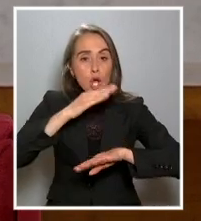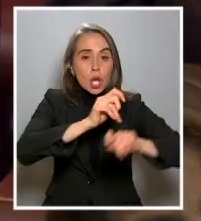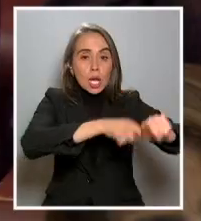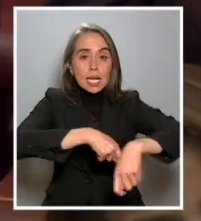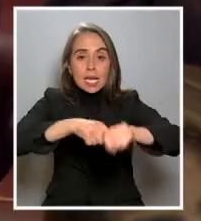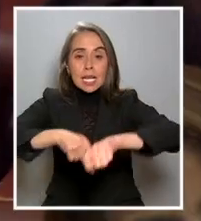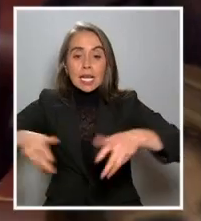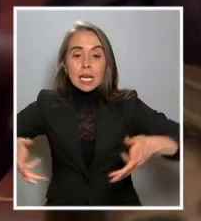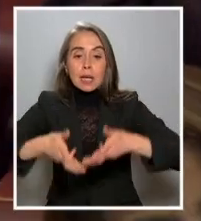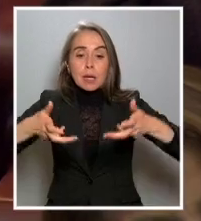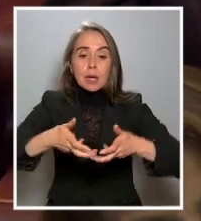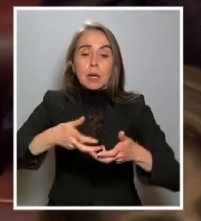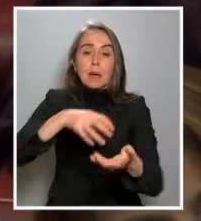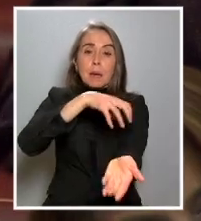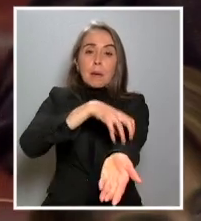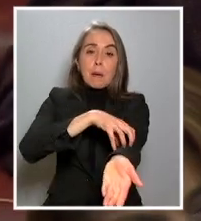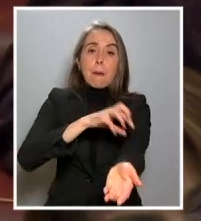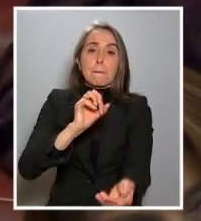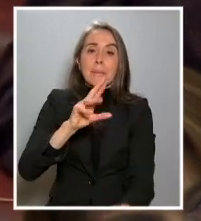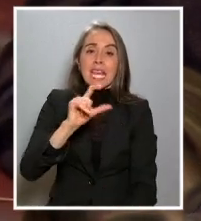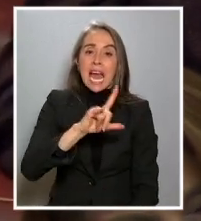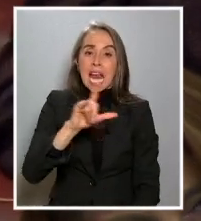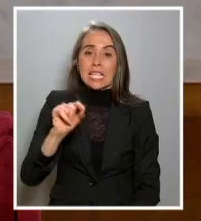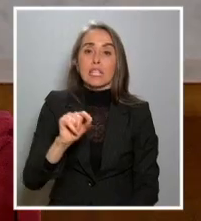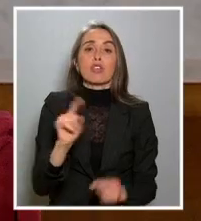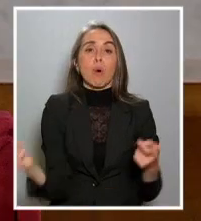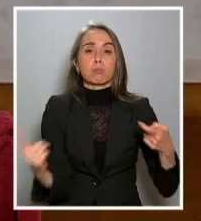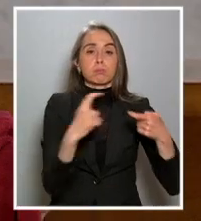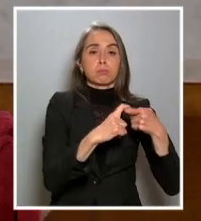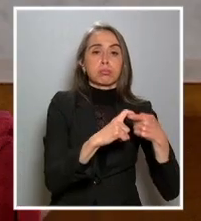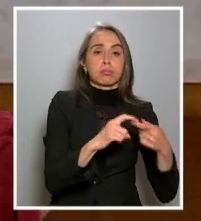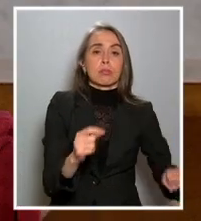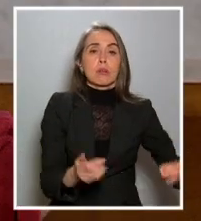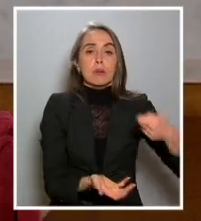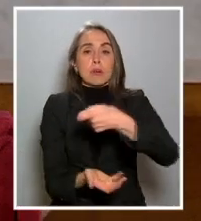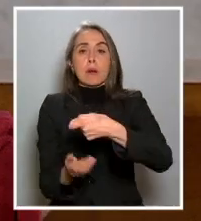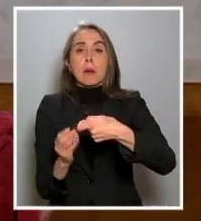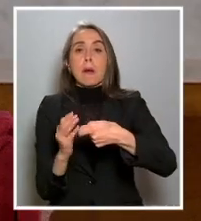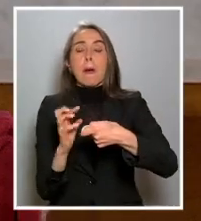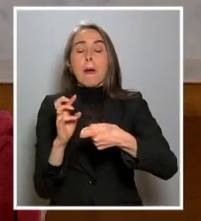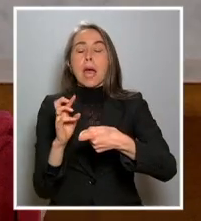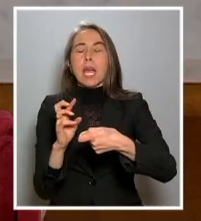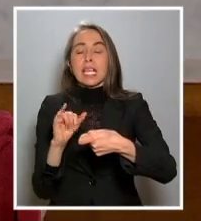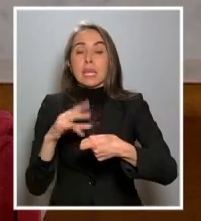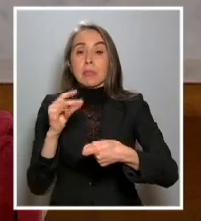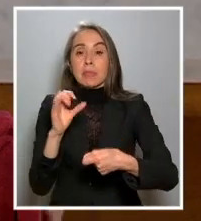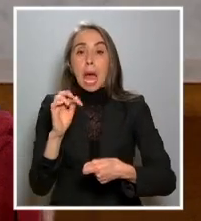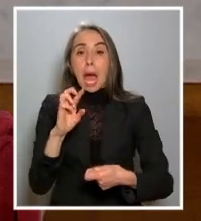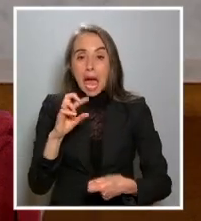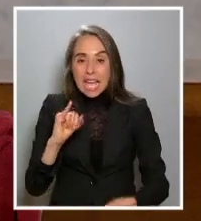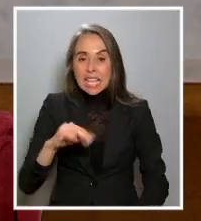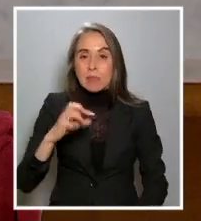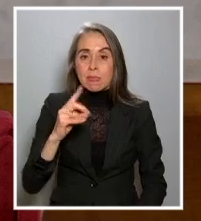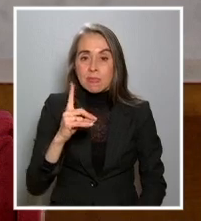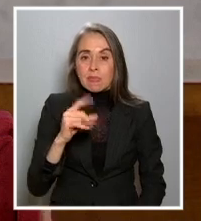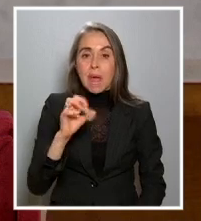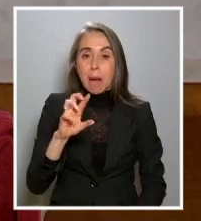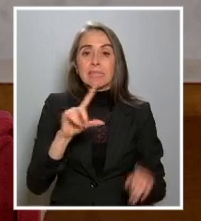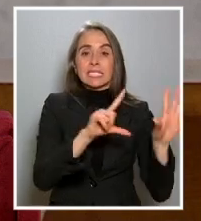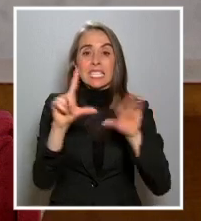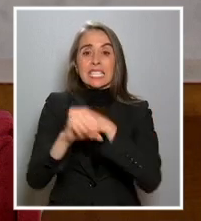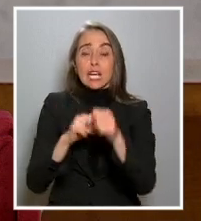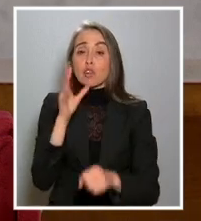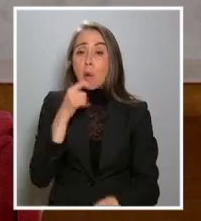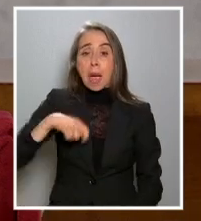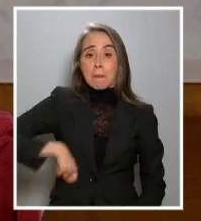en Peralillo y beneficiaria del INDAP, quien además a sus 77 años tiene que seguir trabajando porque no tiene una